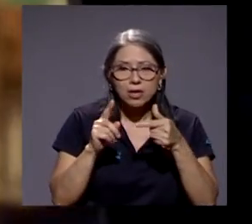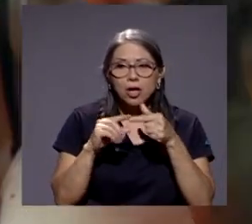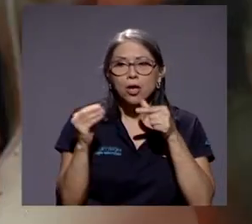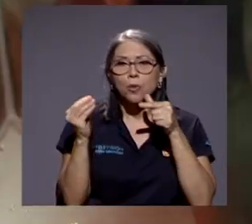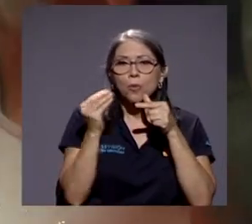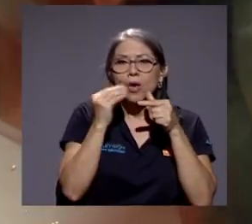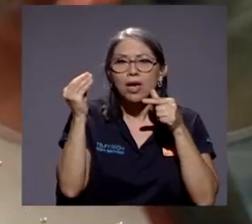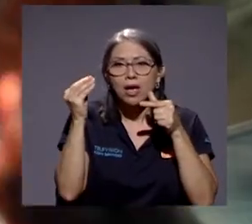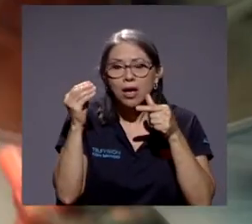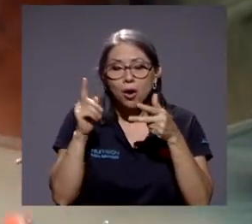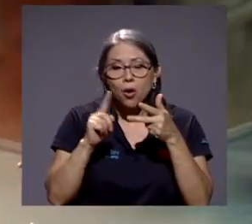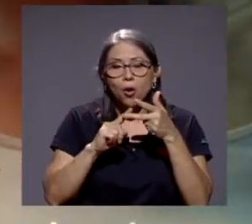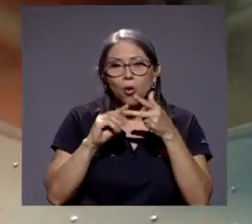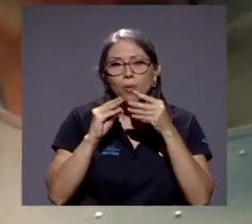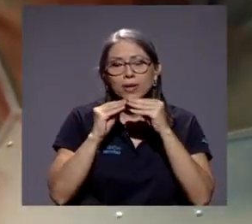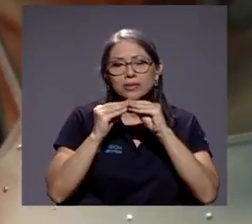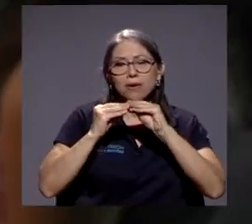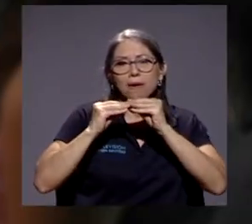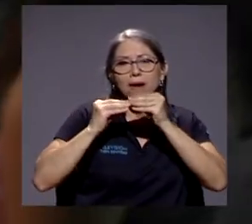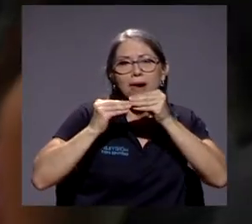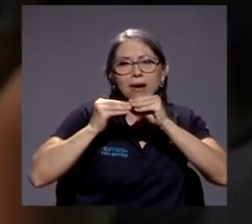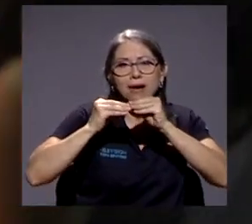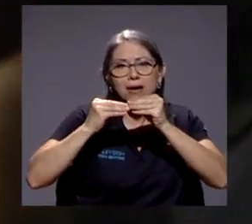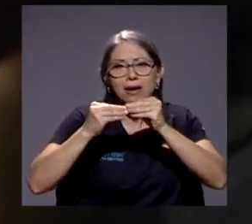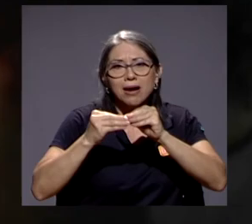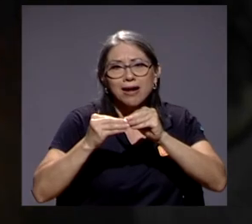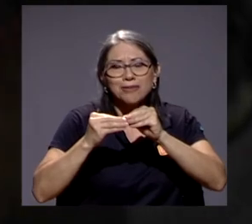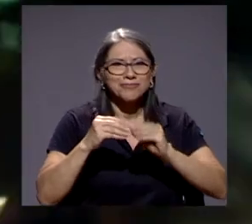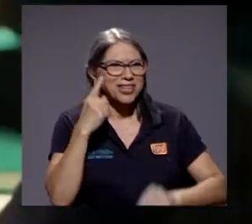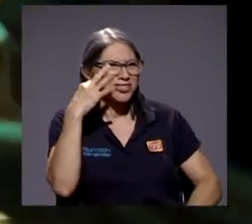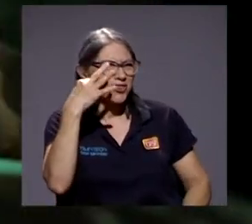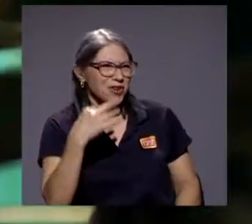corto con lengua yo creo que los dos